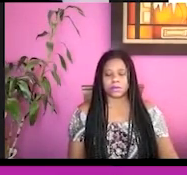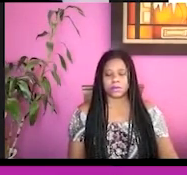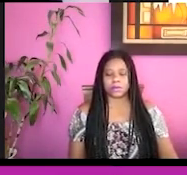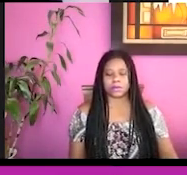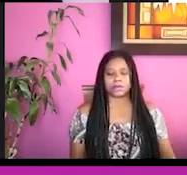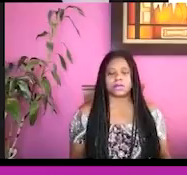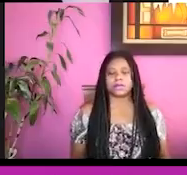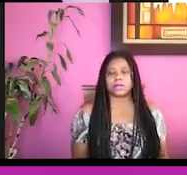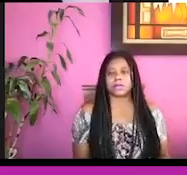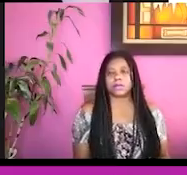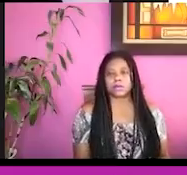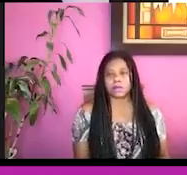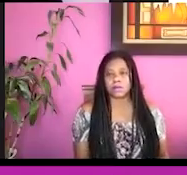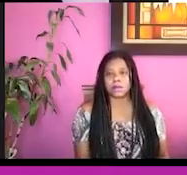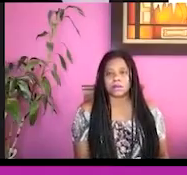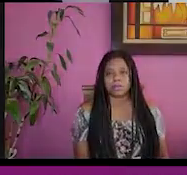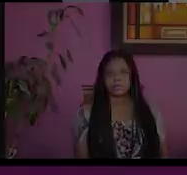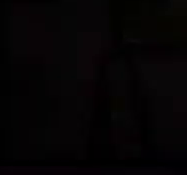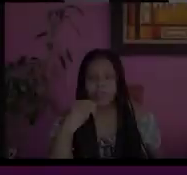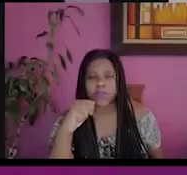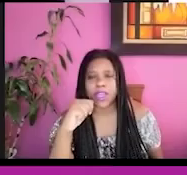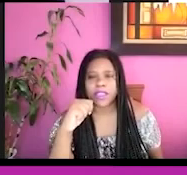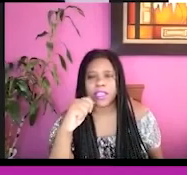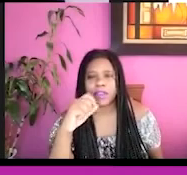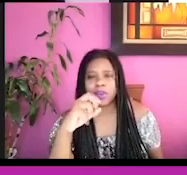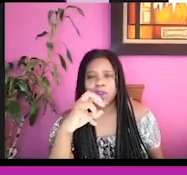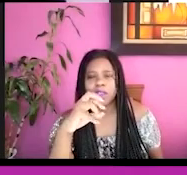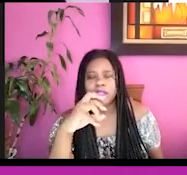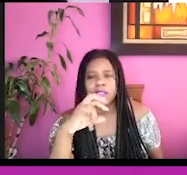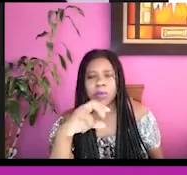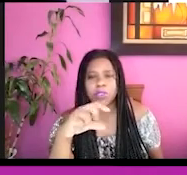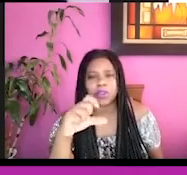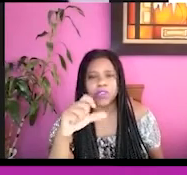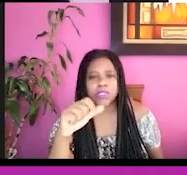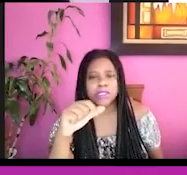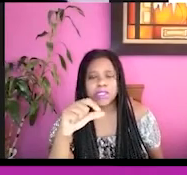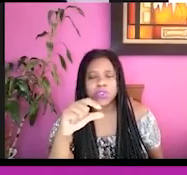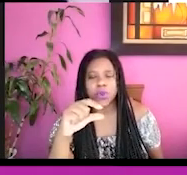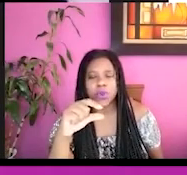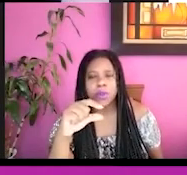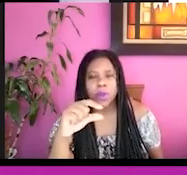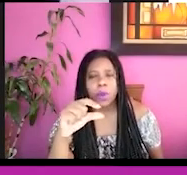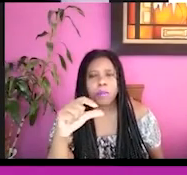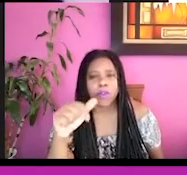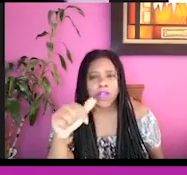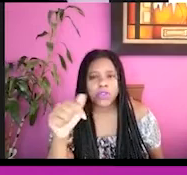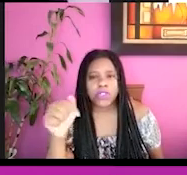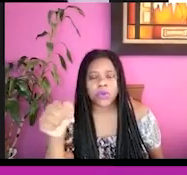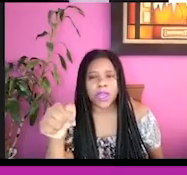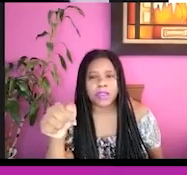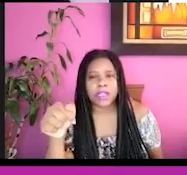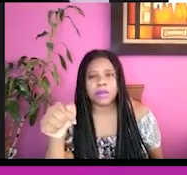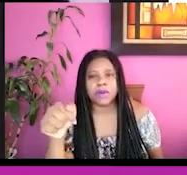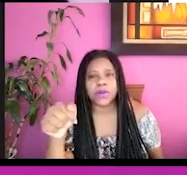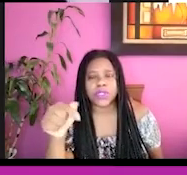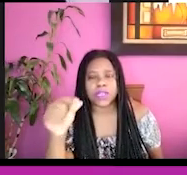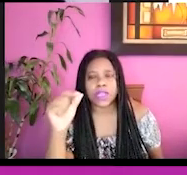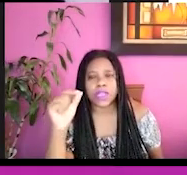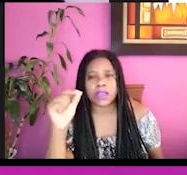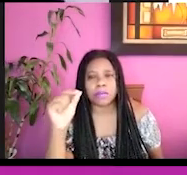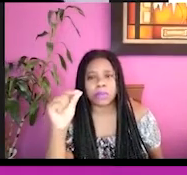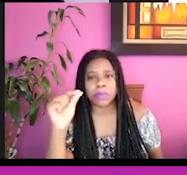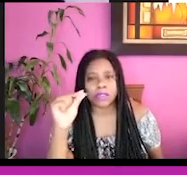se empiezan a depurar, se empiezan a mejorar. Profesor Cadillo, entendemos entonces que son modelos